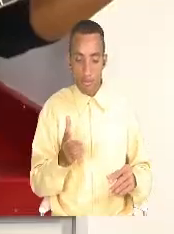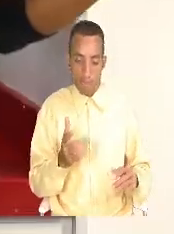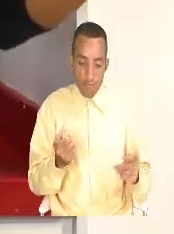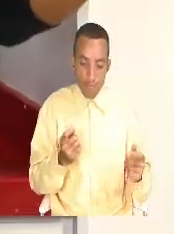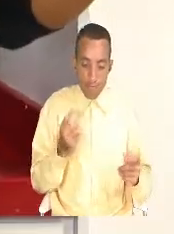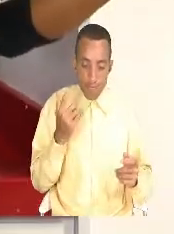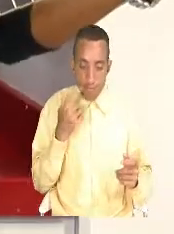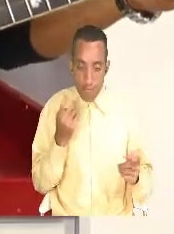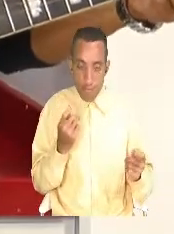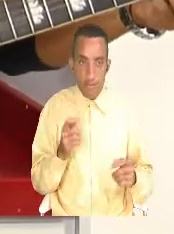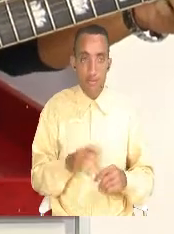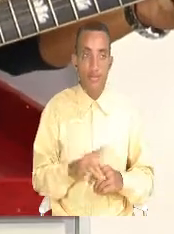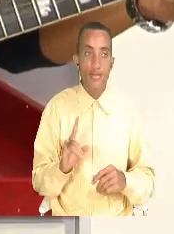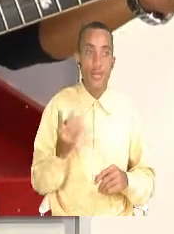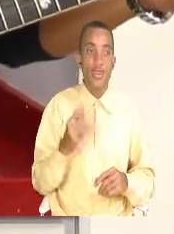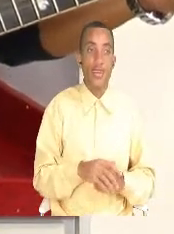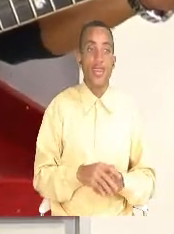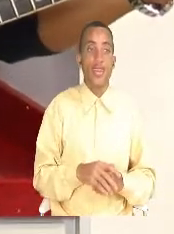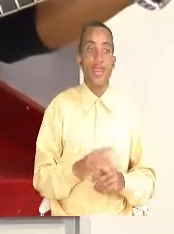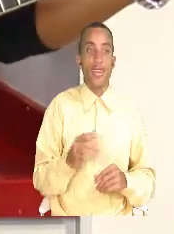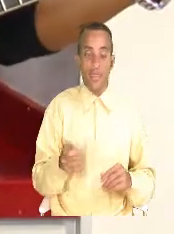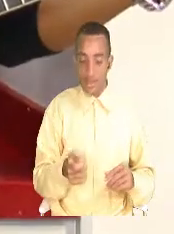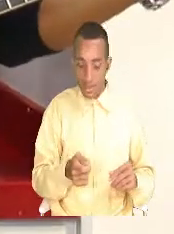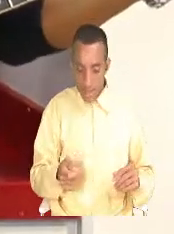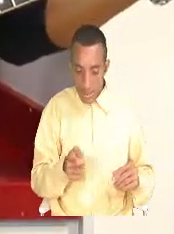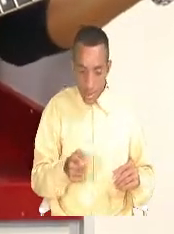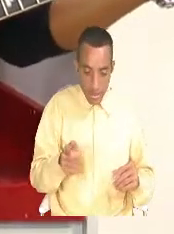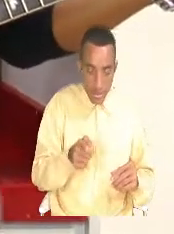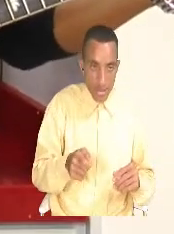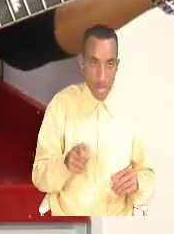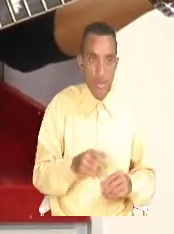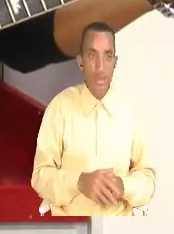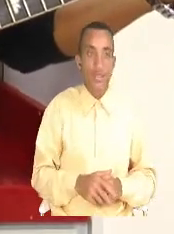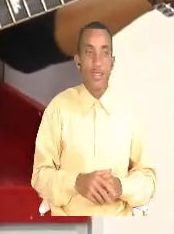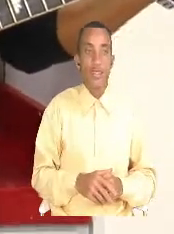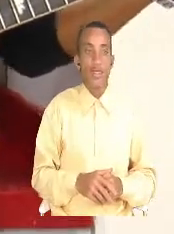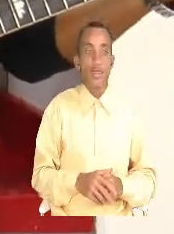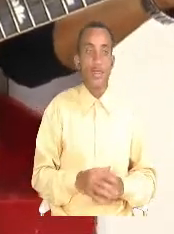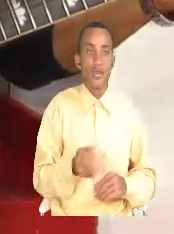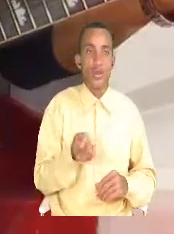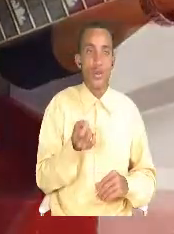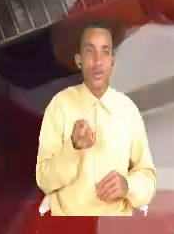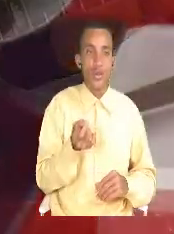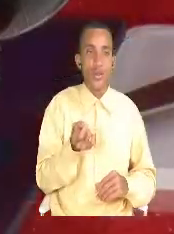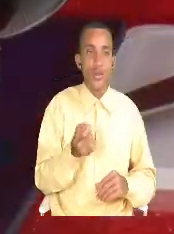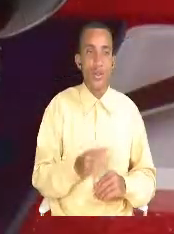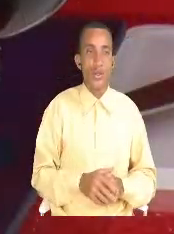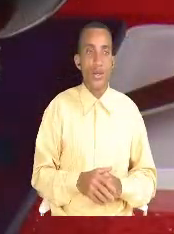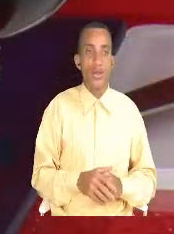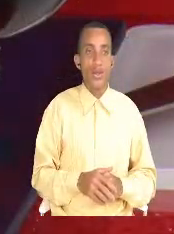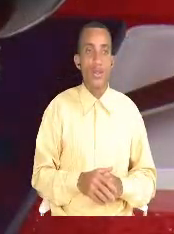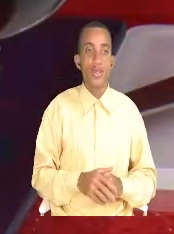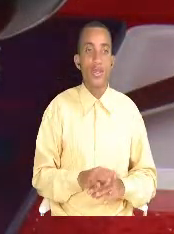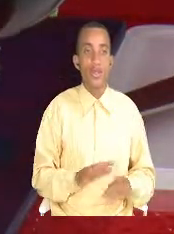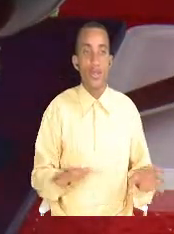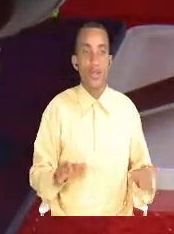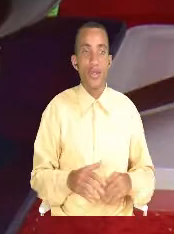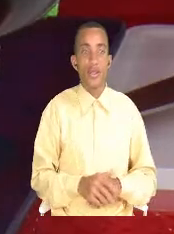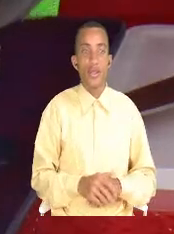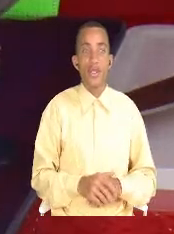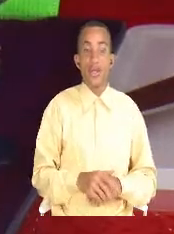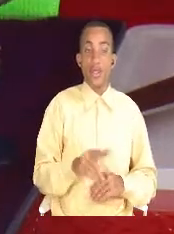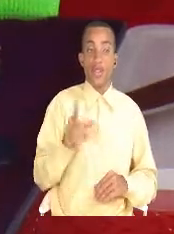sí, porque si no la cantidad, porque tiñe mucho. Uy, vean, pinta un poquitico mucho, y ya. Entonces, pimentón, de pronto en el mercado, en las amas